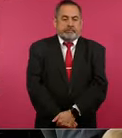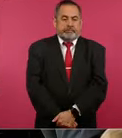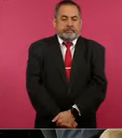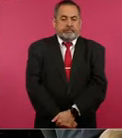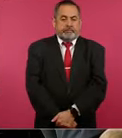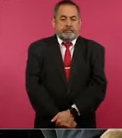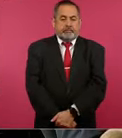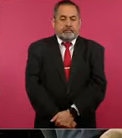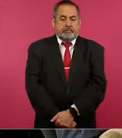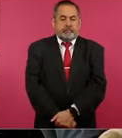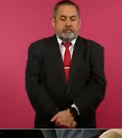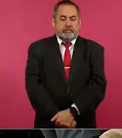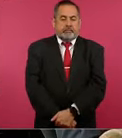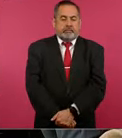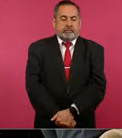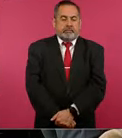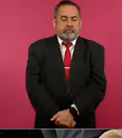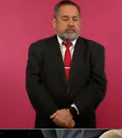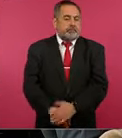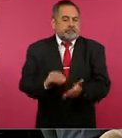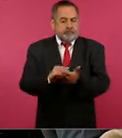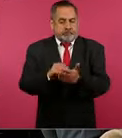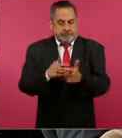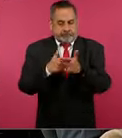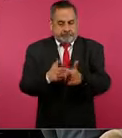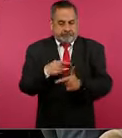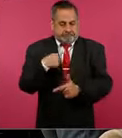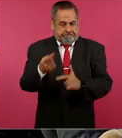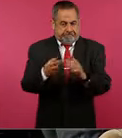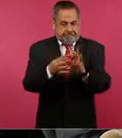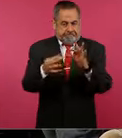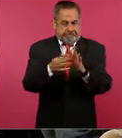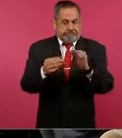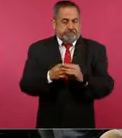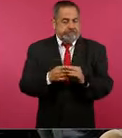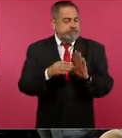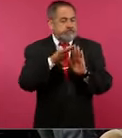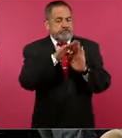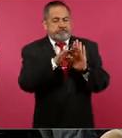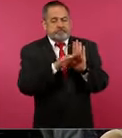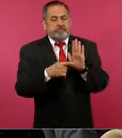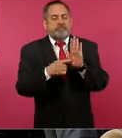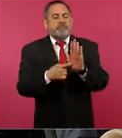también. Continuando, voy a permitir presentar el caso